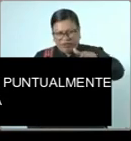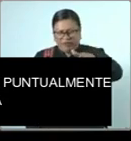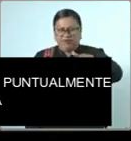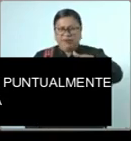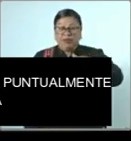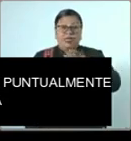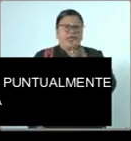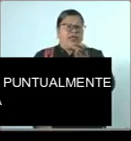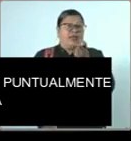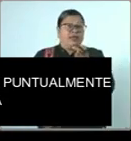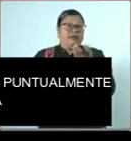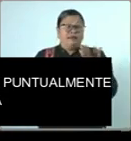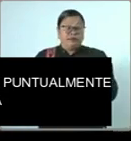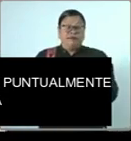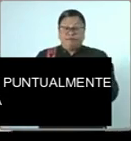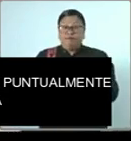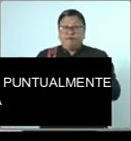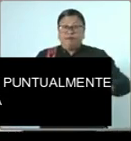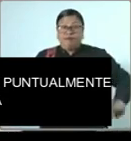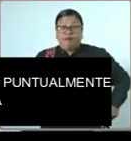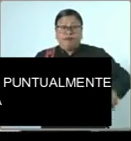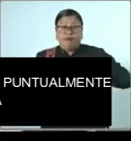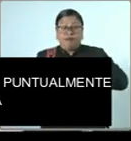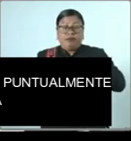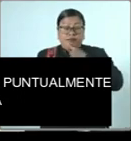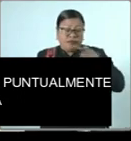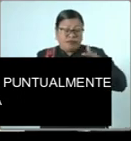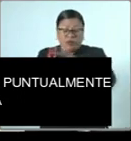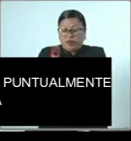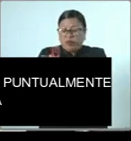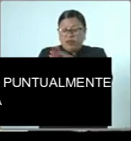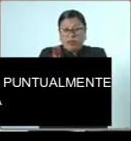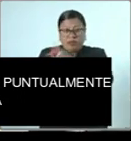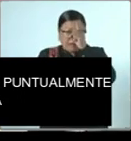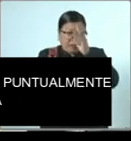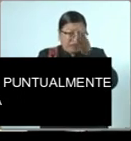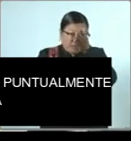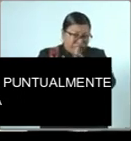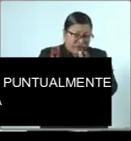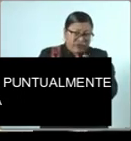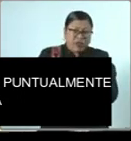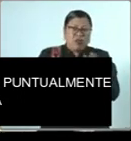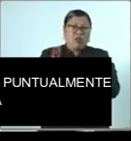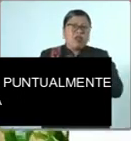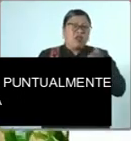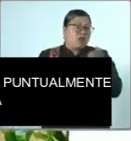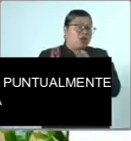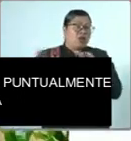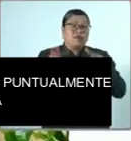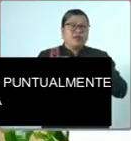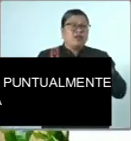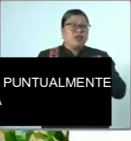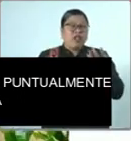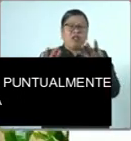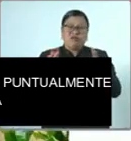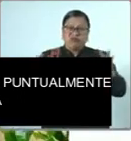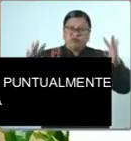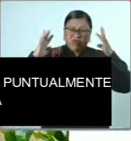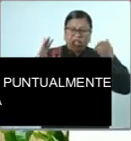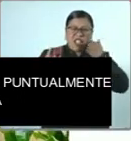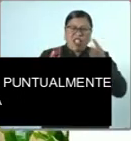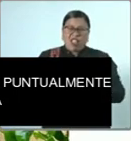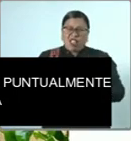se ha pedido, señor gobernador, la presencia de la Guardia Nacional, ya que algunos conductores de vehículos pesados quieren